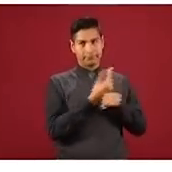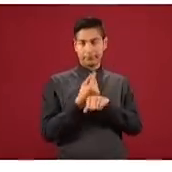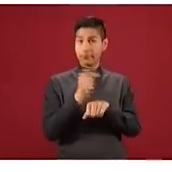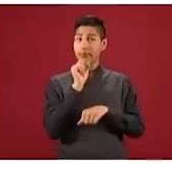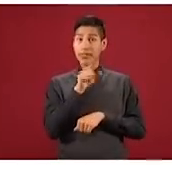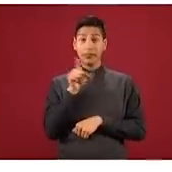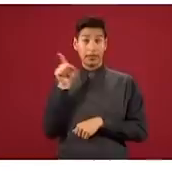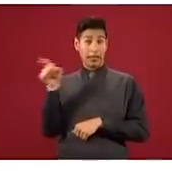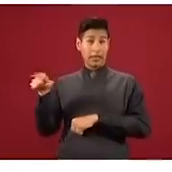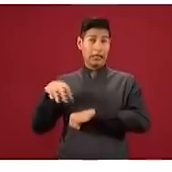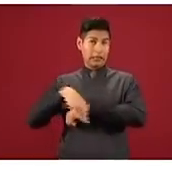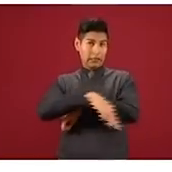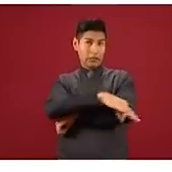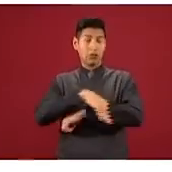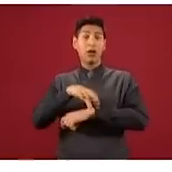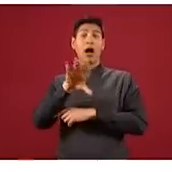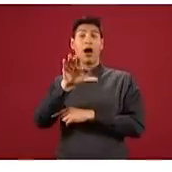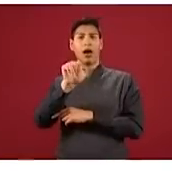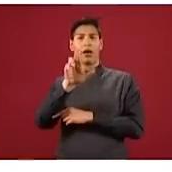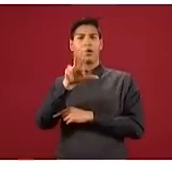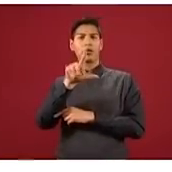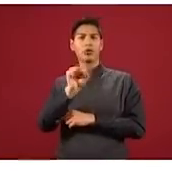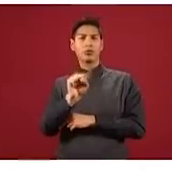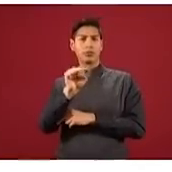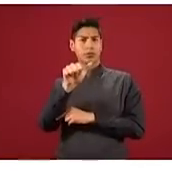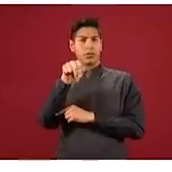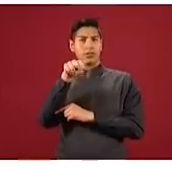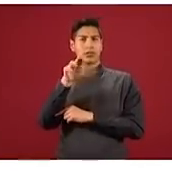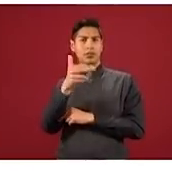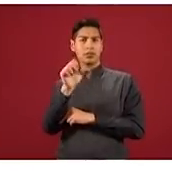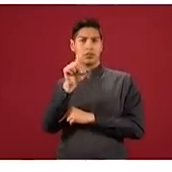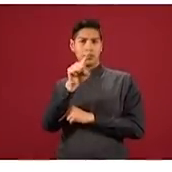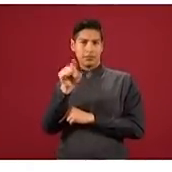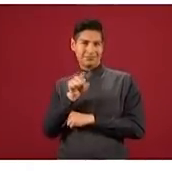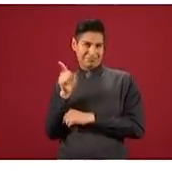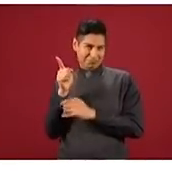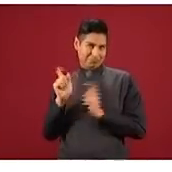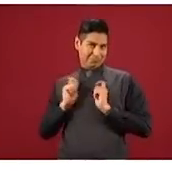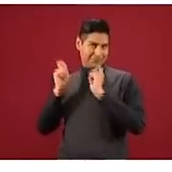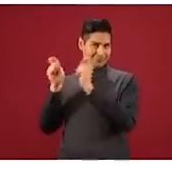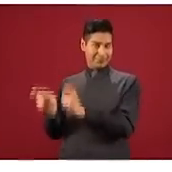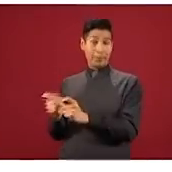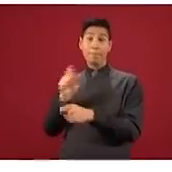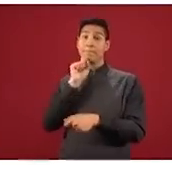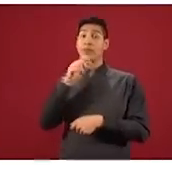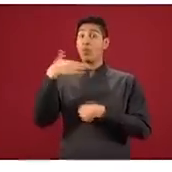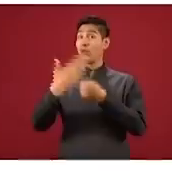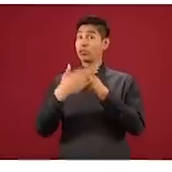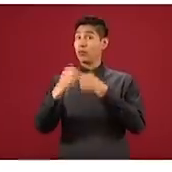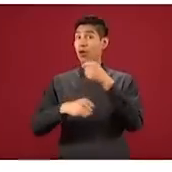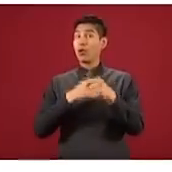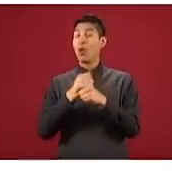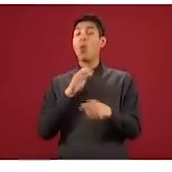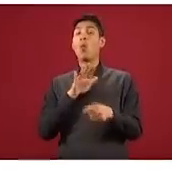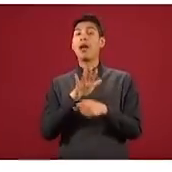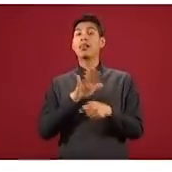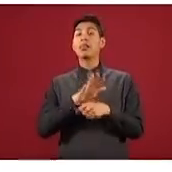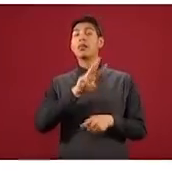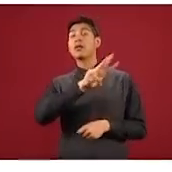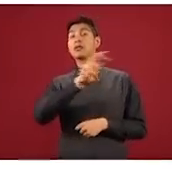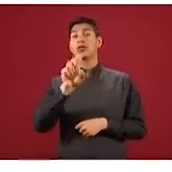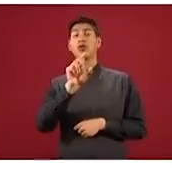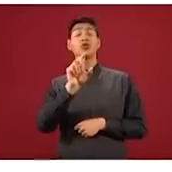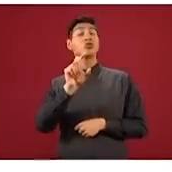allá presente, está encomendado a dar seguimiento a esto. Al año siguiente tendremos 387 centros de